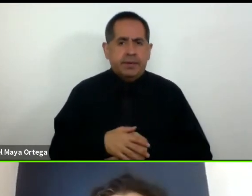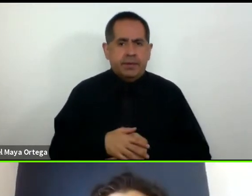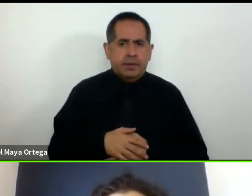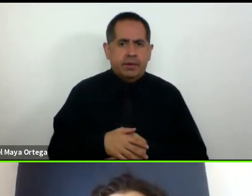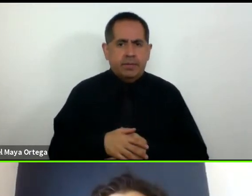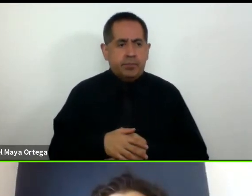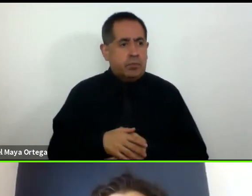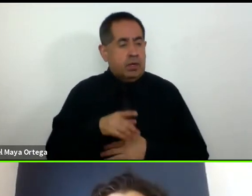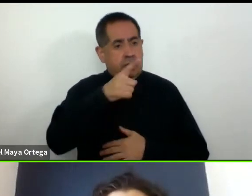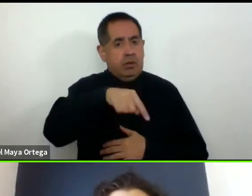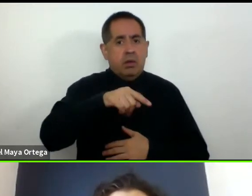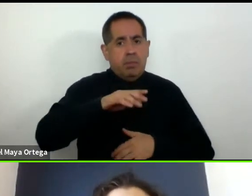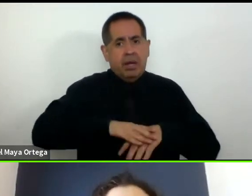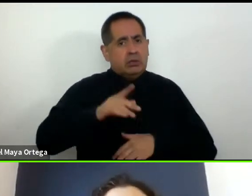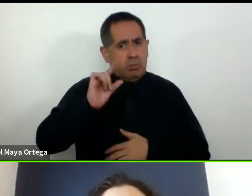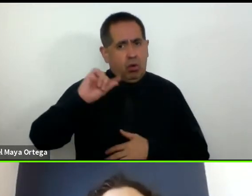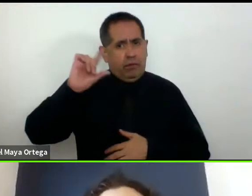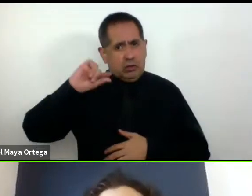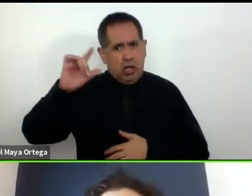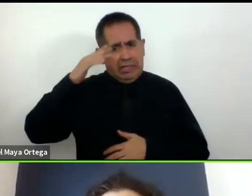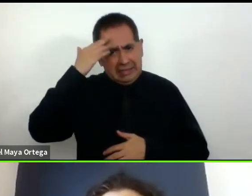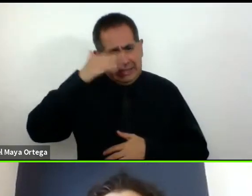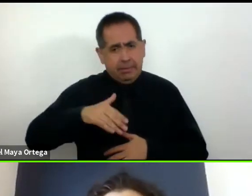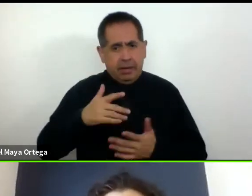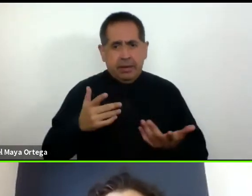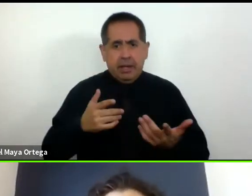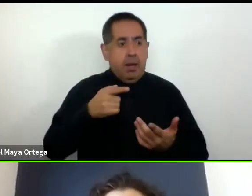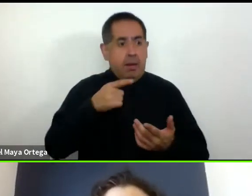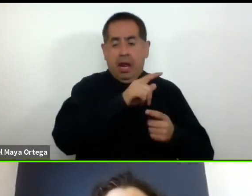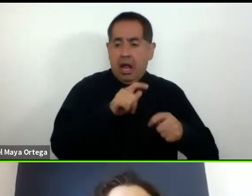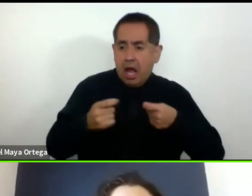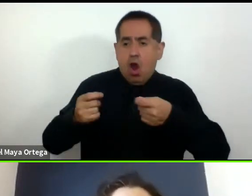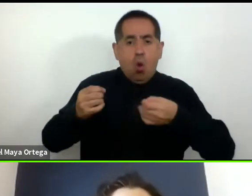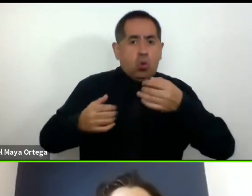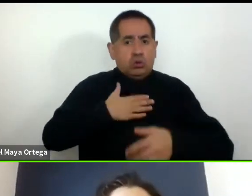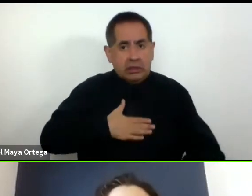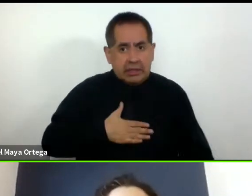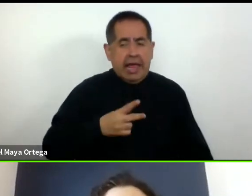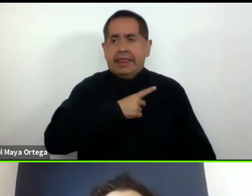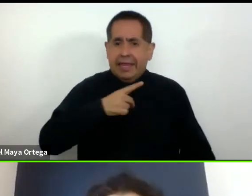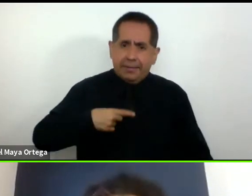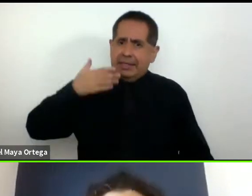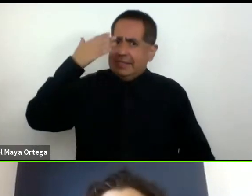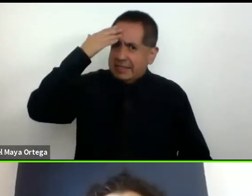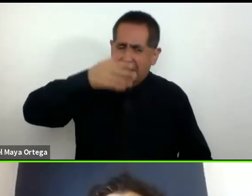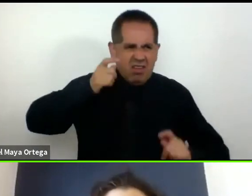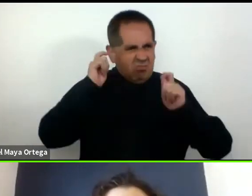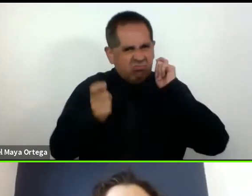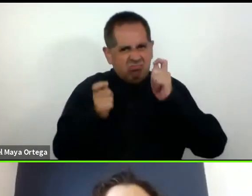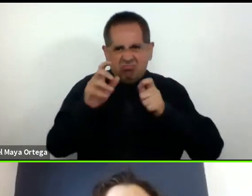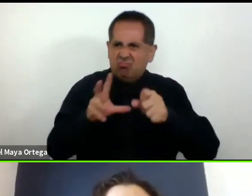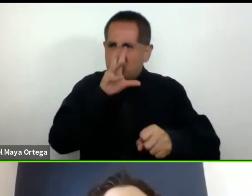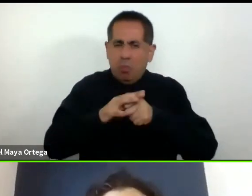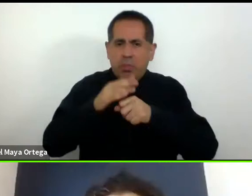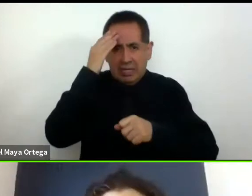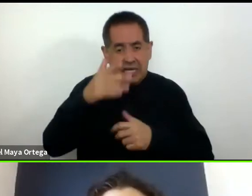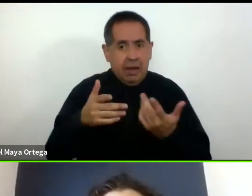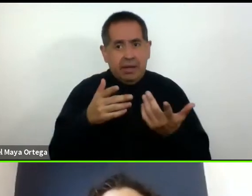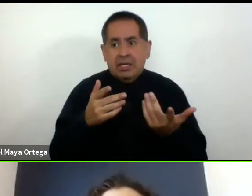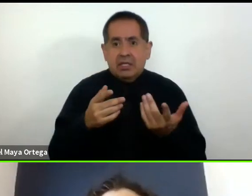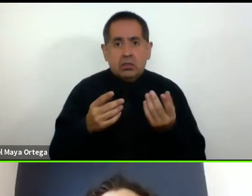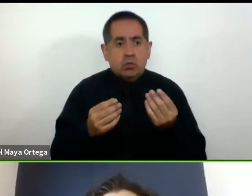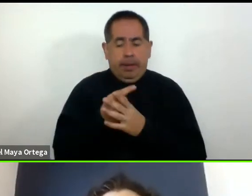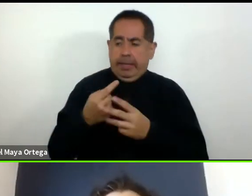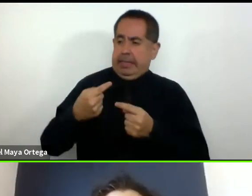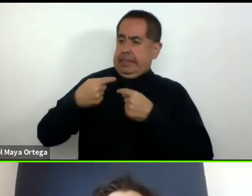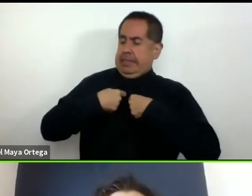la profesionalidad, es decir, para ser un facilitador de justicia uno tiene que estar capacitado. Es un rol nuevo que lo